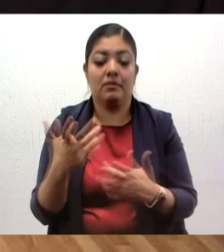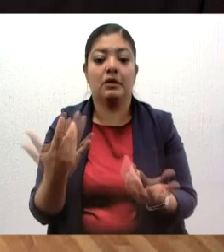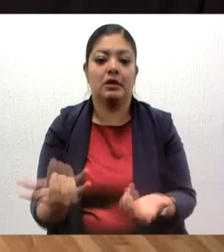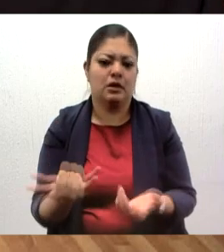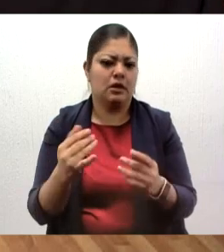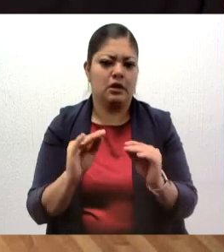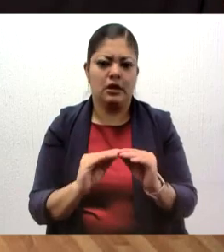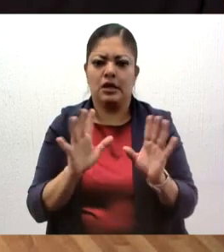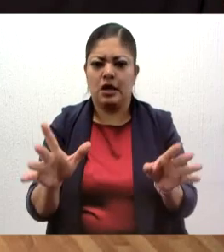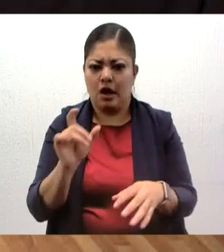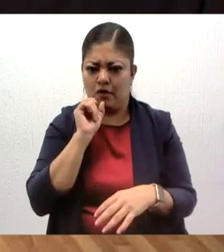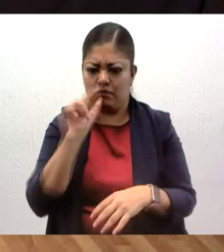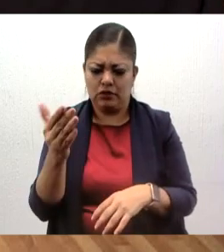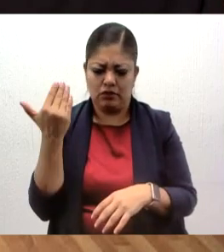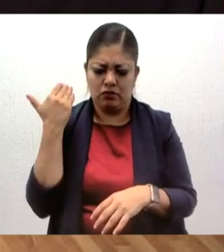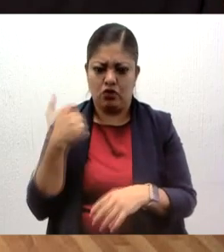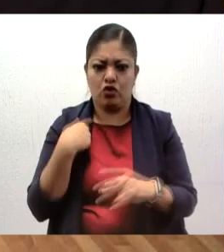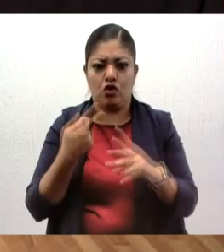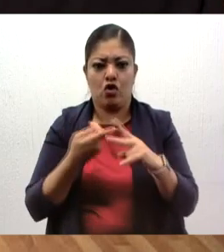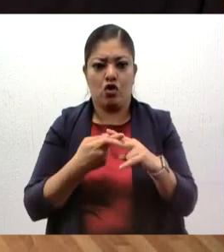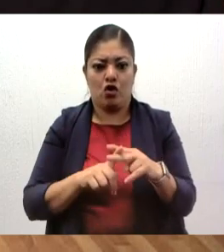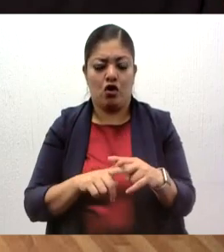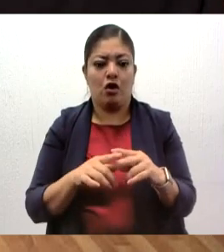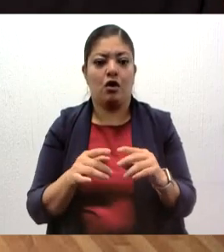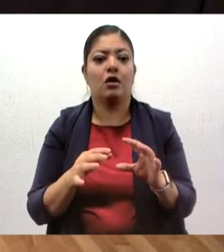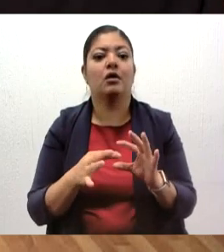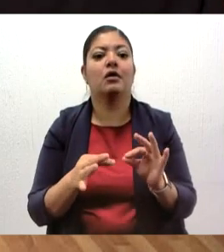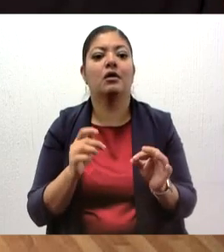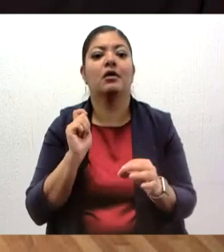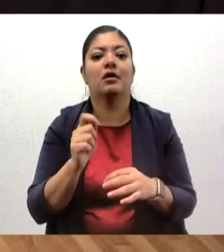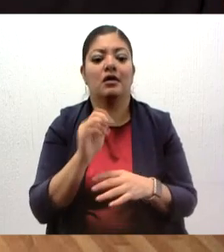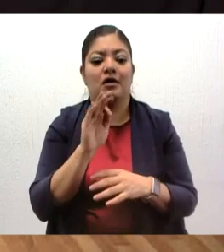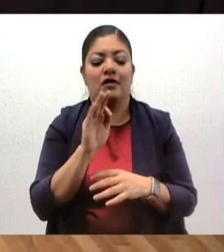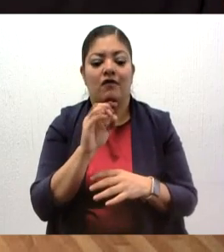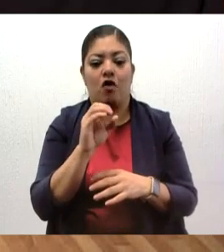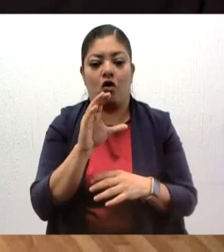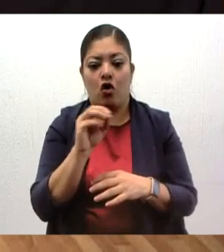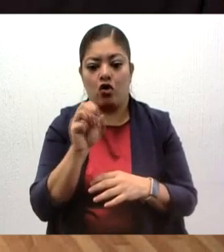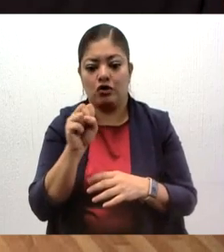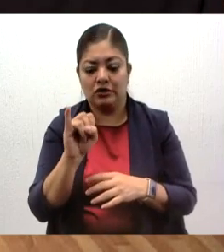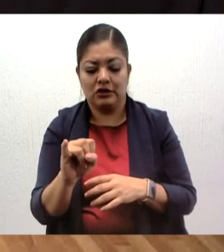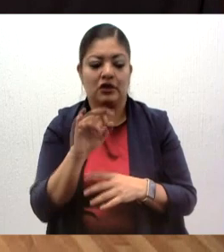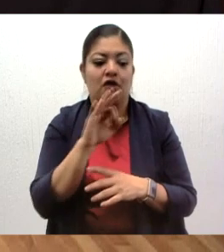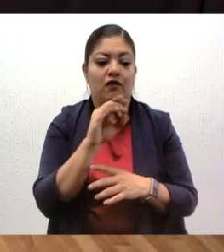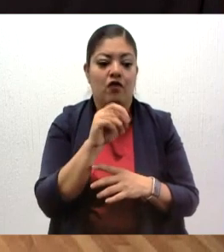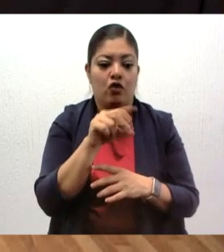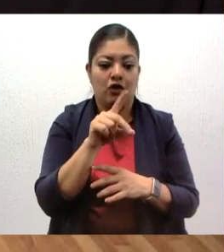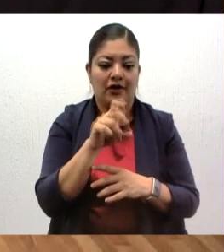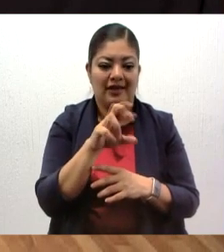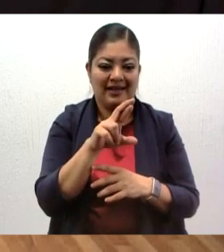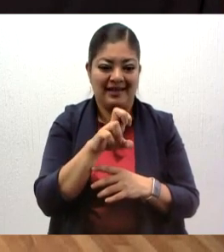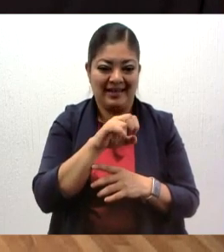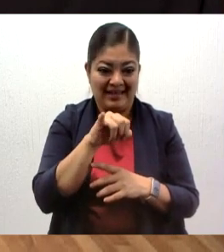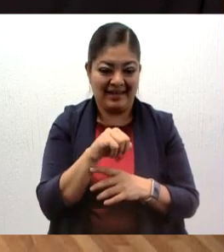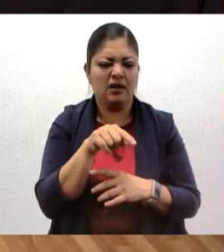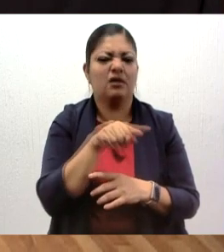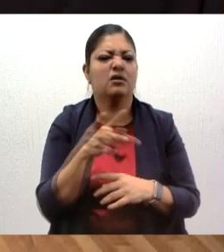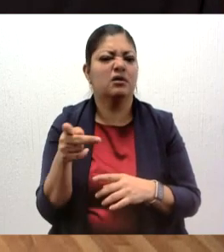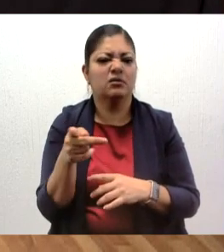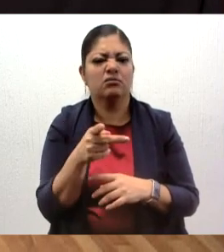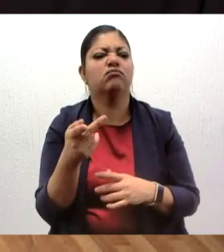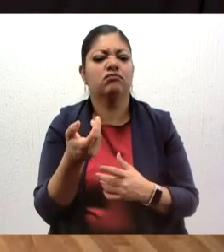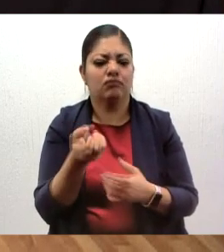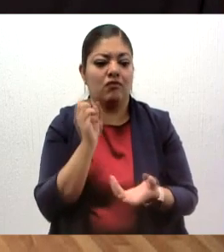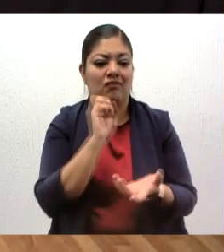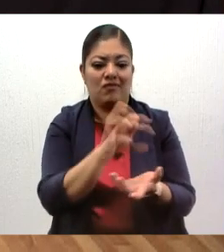lo dije al principio focosi y fonder para abundar son los fondos a los cuales los únicos fondos a los